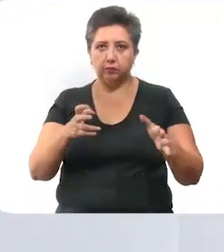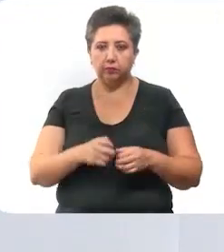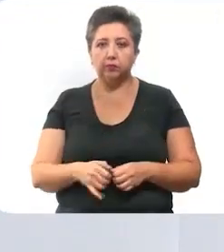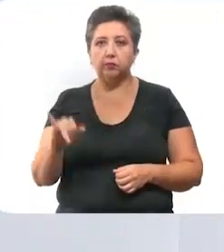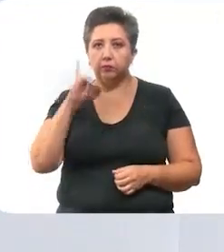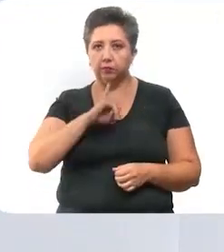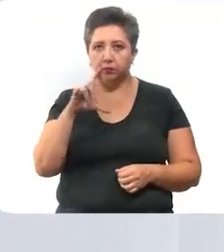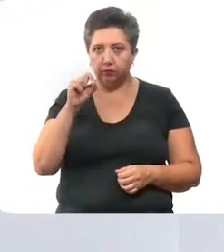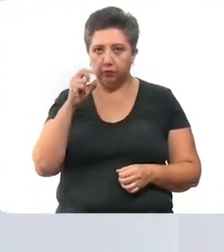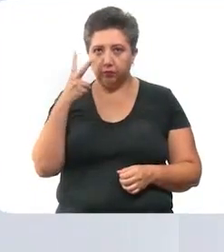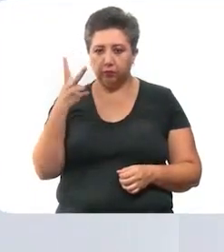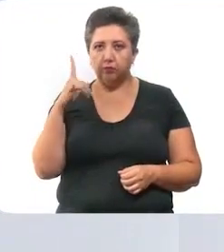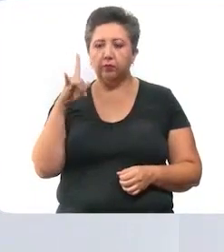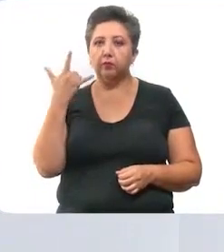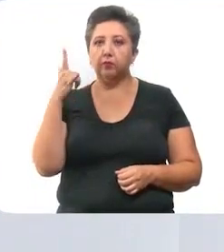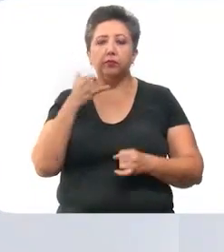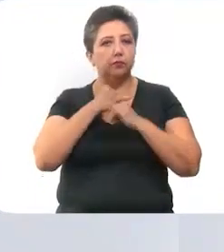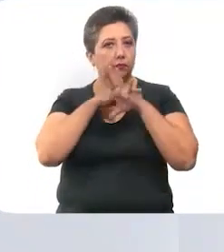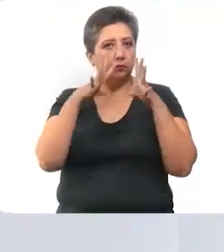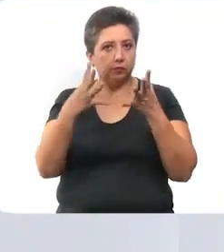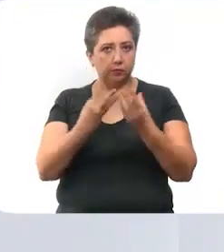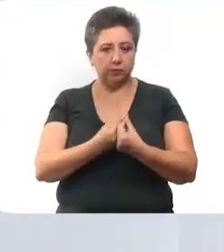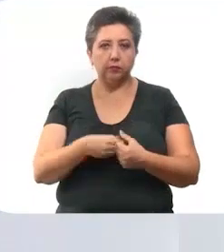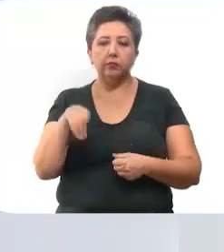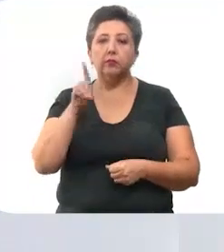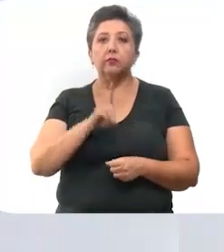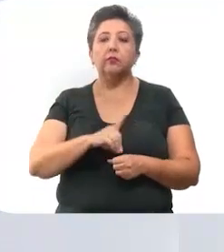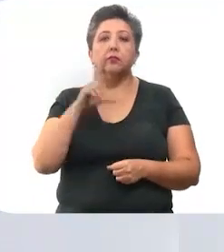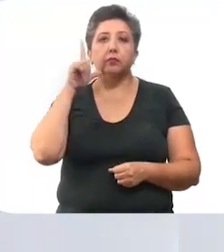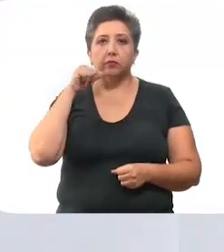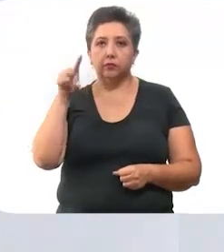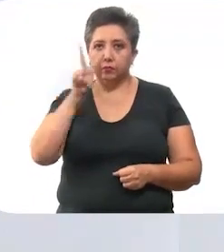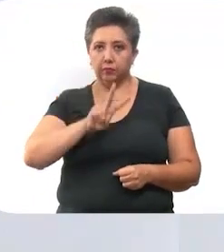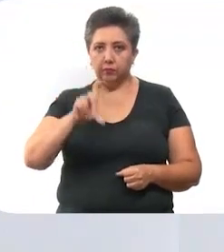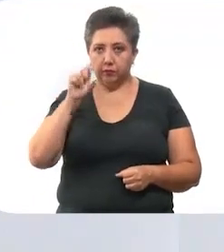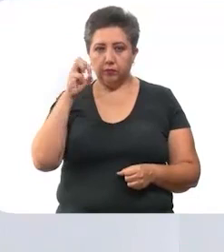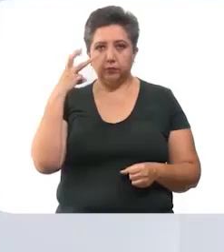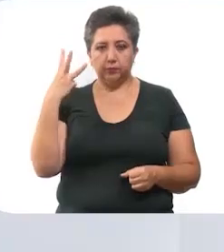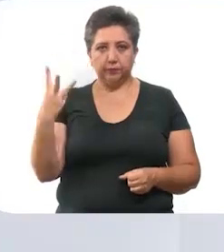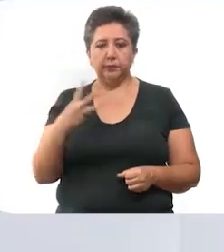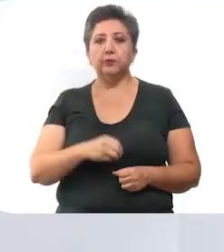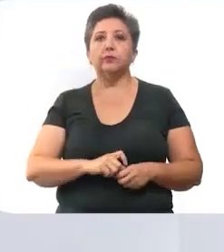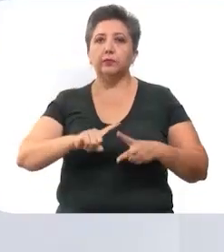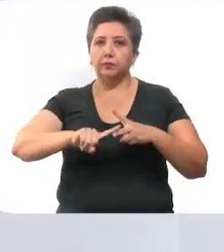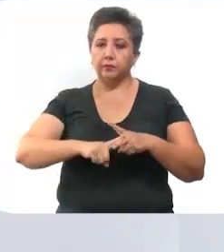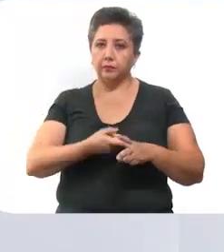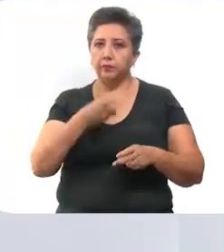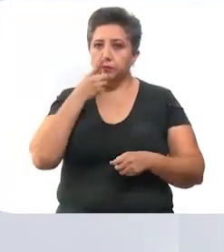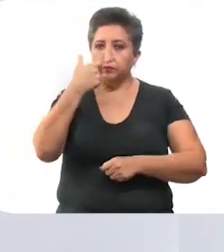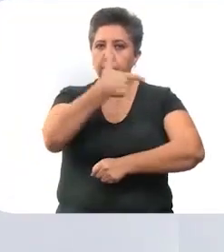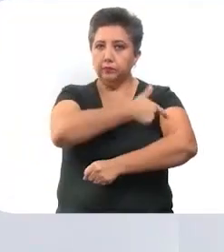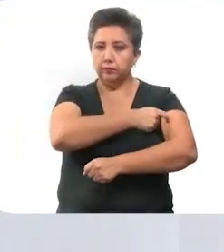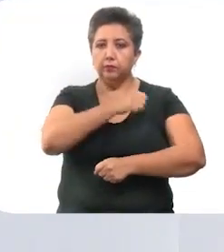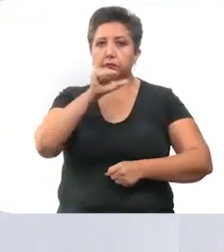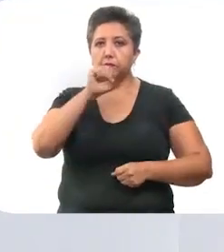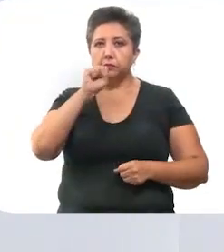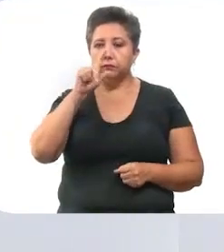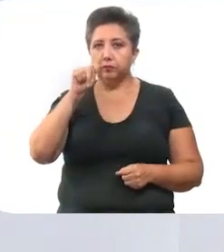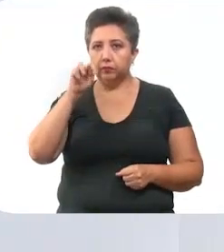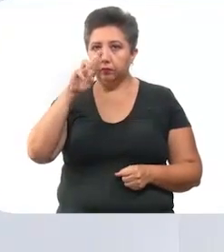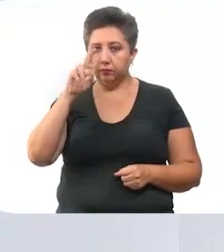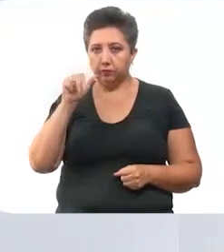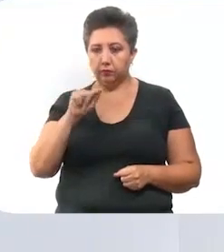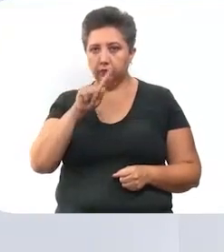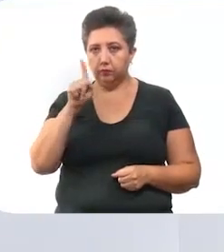médico del jueves 22 de julio. Les informamos que a partir del día de mañana, viernes 23 de julio, se iniciará la aplicación de vacunas AstraZeneca contra